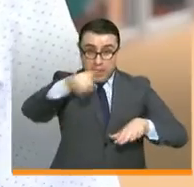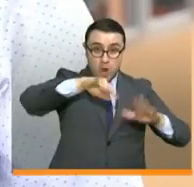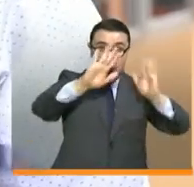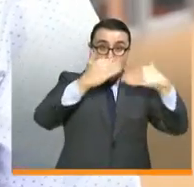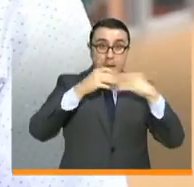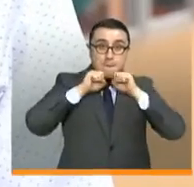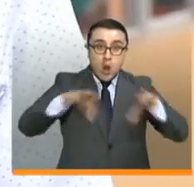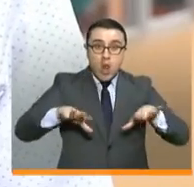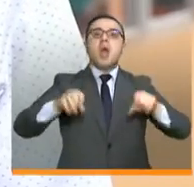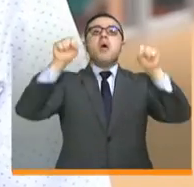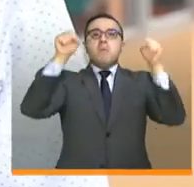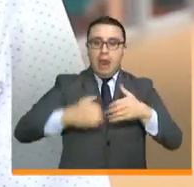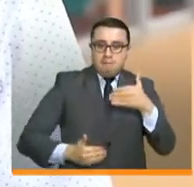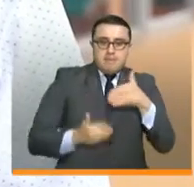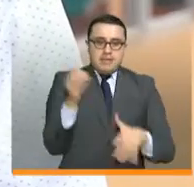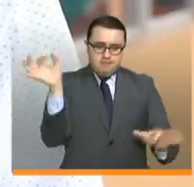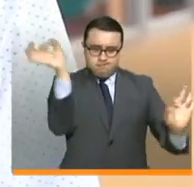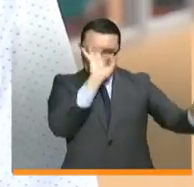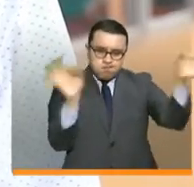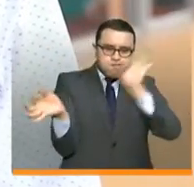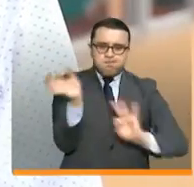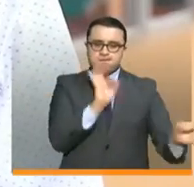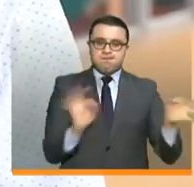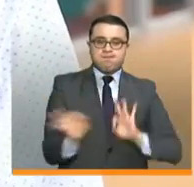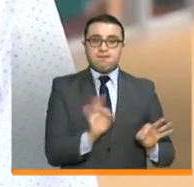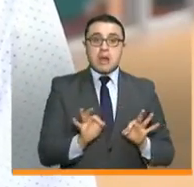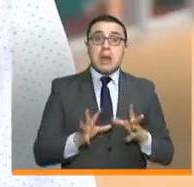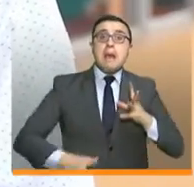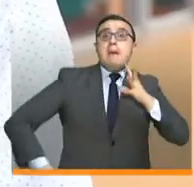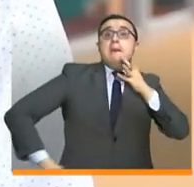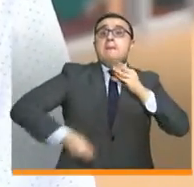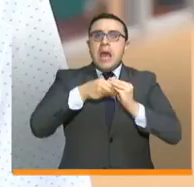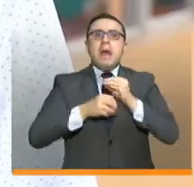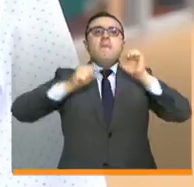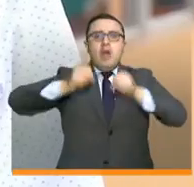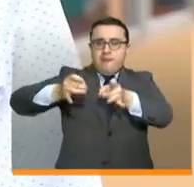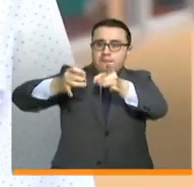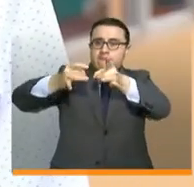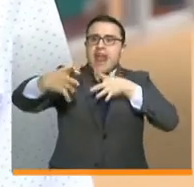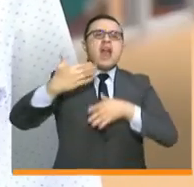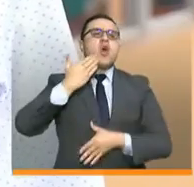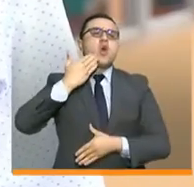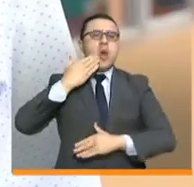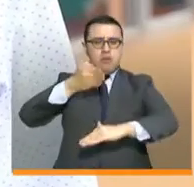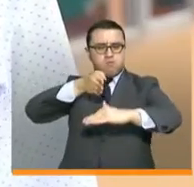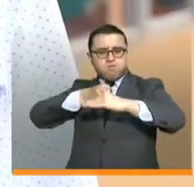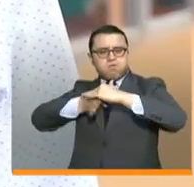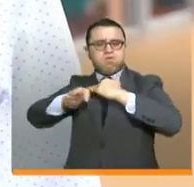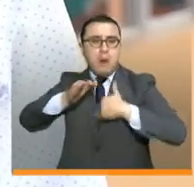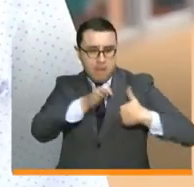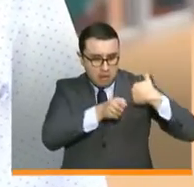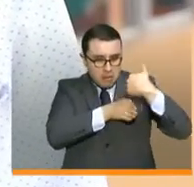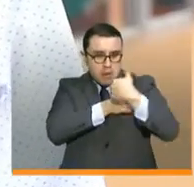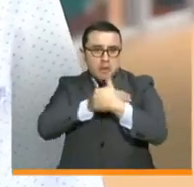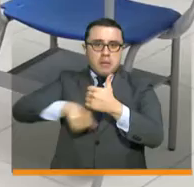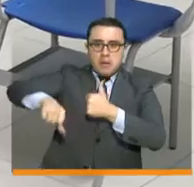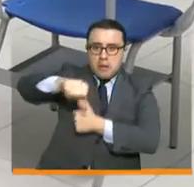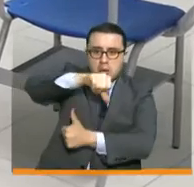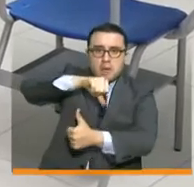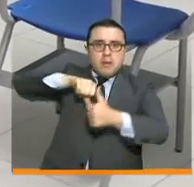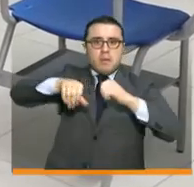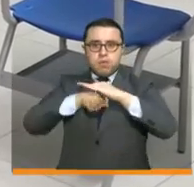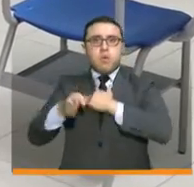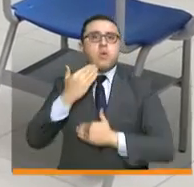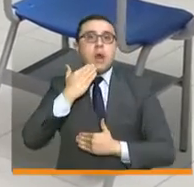iniciar la preparación y a su vez ir fijando fechas de ingreso graduales y progresivas.